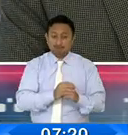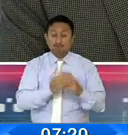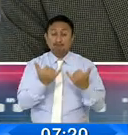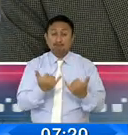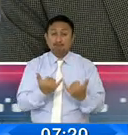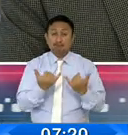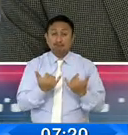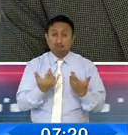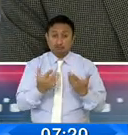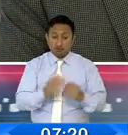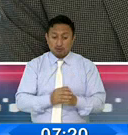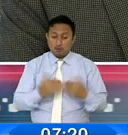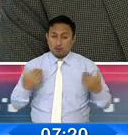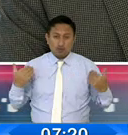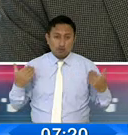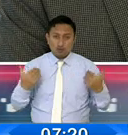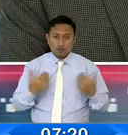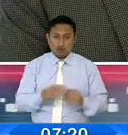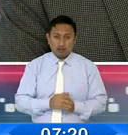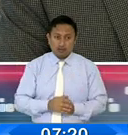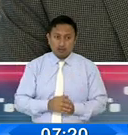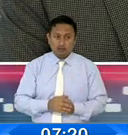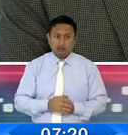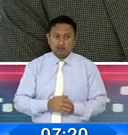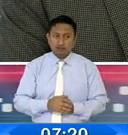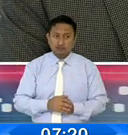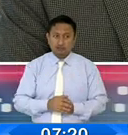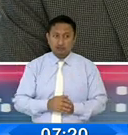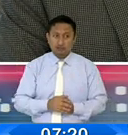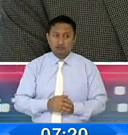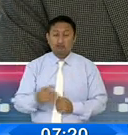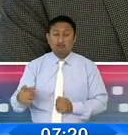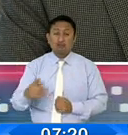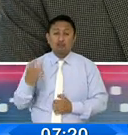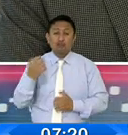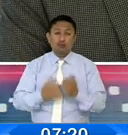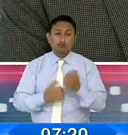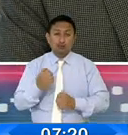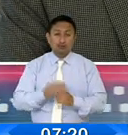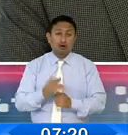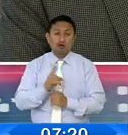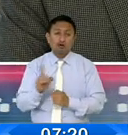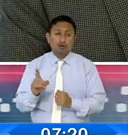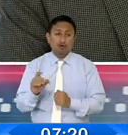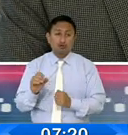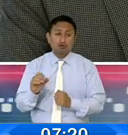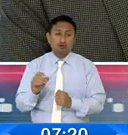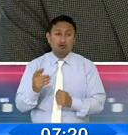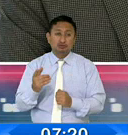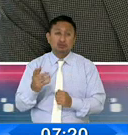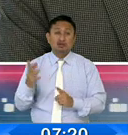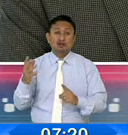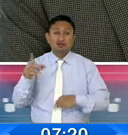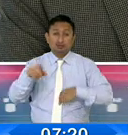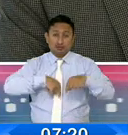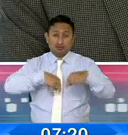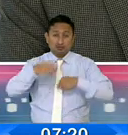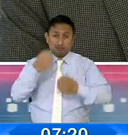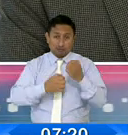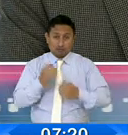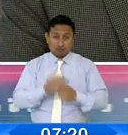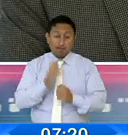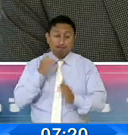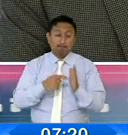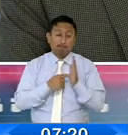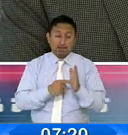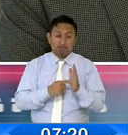rechazar toda intervención que afecte o que tengan que desestabilizar la movilización. Por ejemplo,